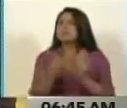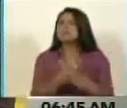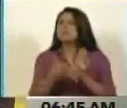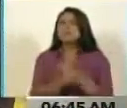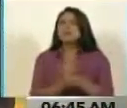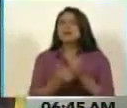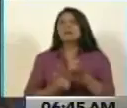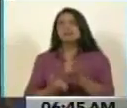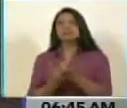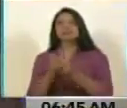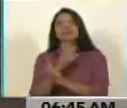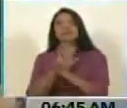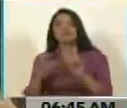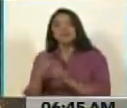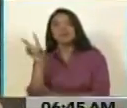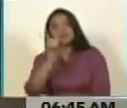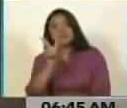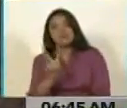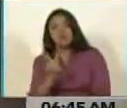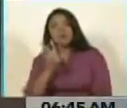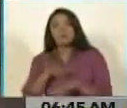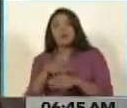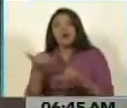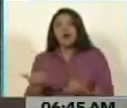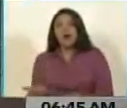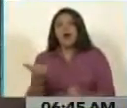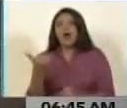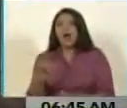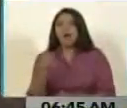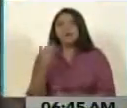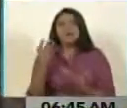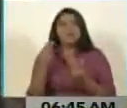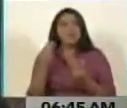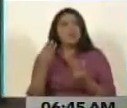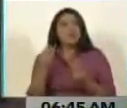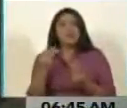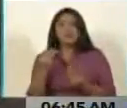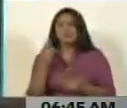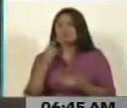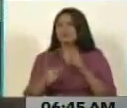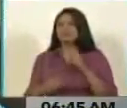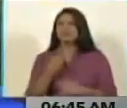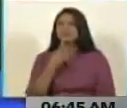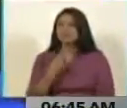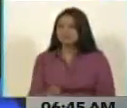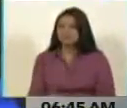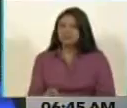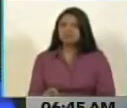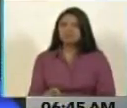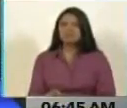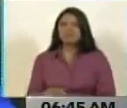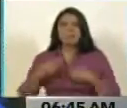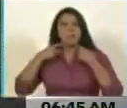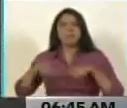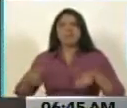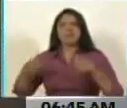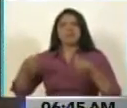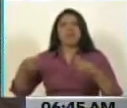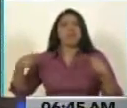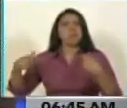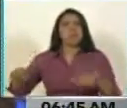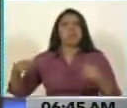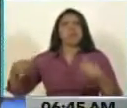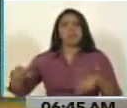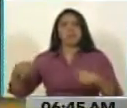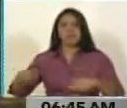dando a la cultura venezolana, tomando en cuenta de que, bueno, que hay muchos factores que han dicho que, bueno, que es un malgastar plata haciendo esta clase